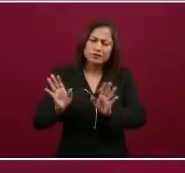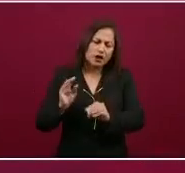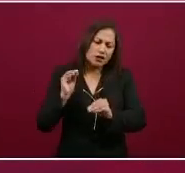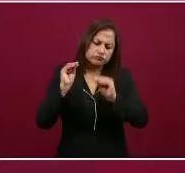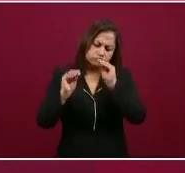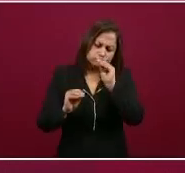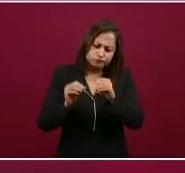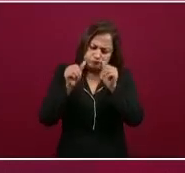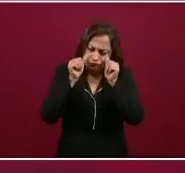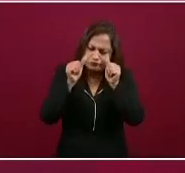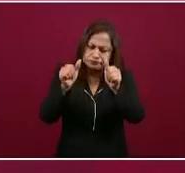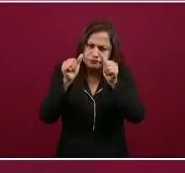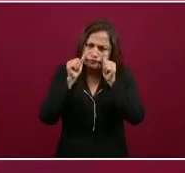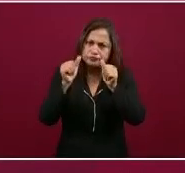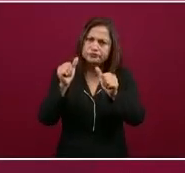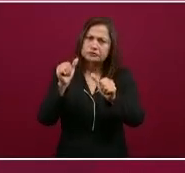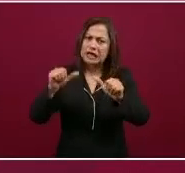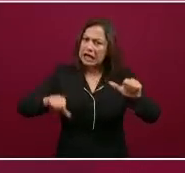importante